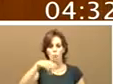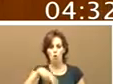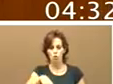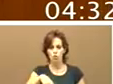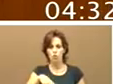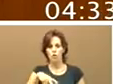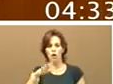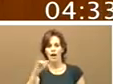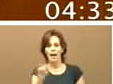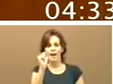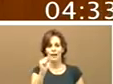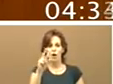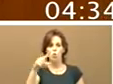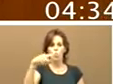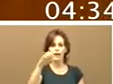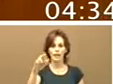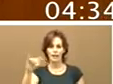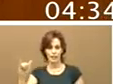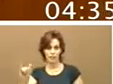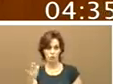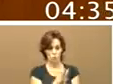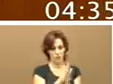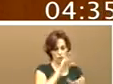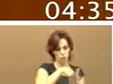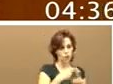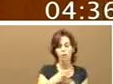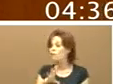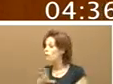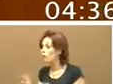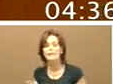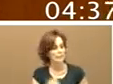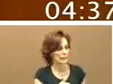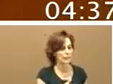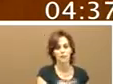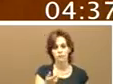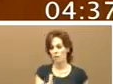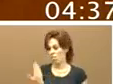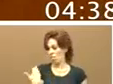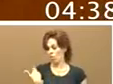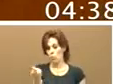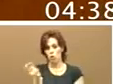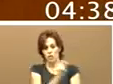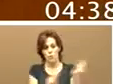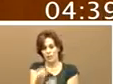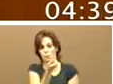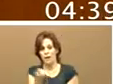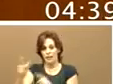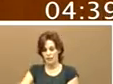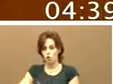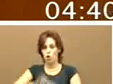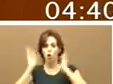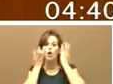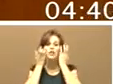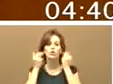pasado, en decir, hace dos días termino, señor presidente, en un debate similar, no igual a este en el Congreso de los